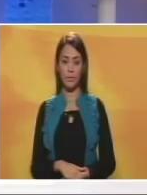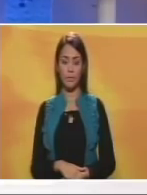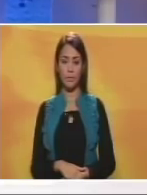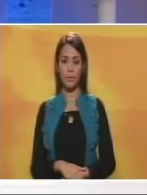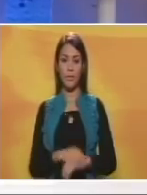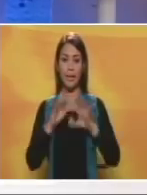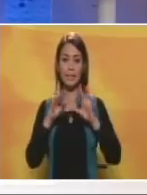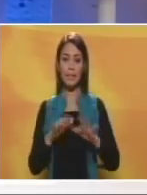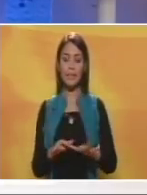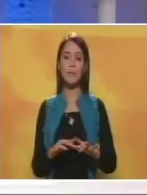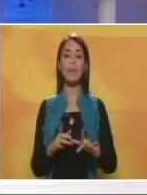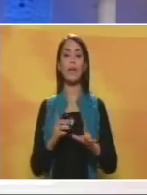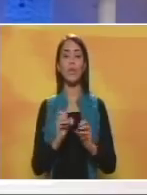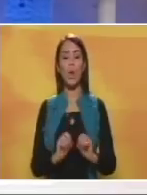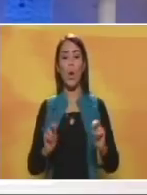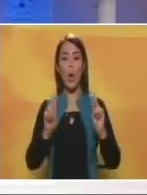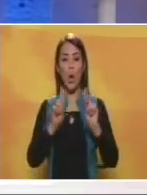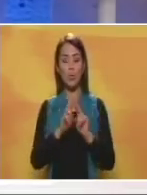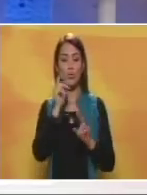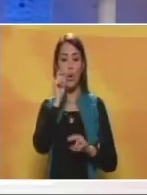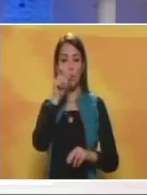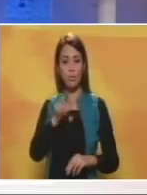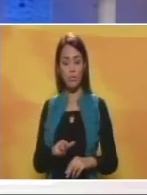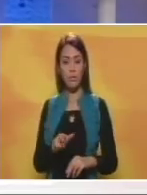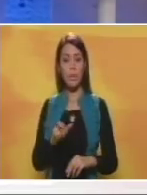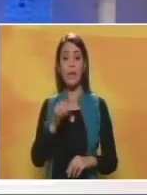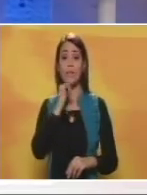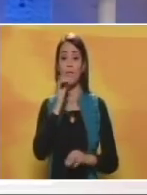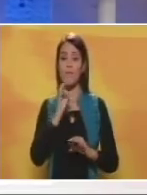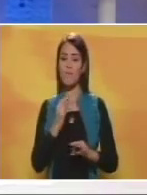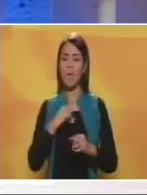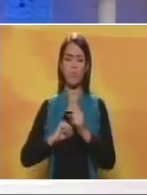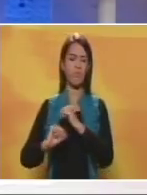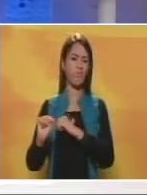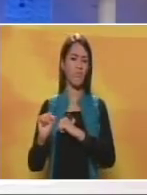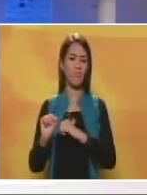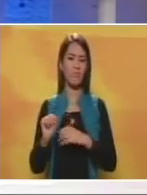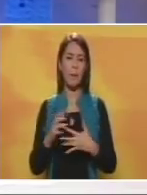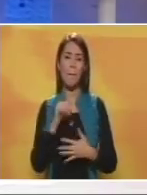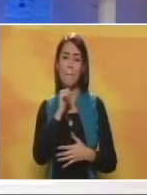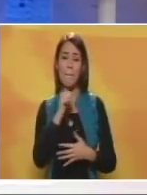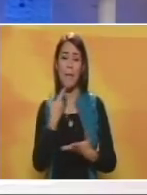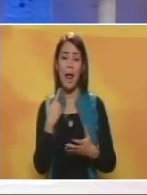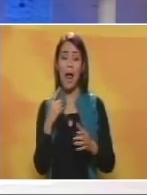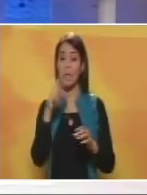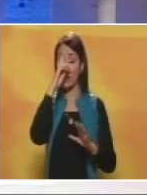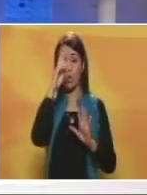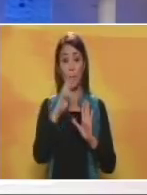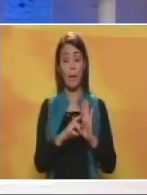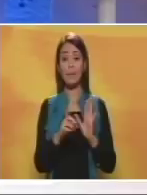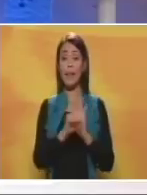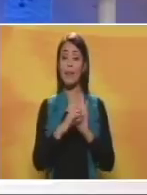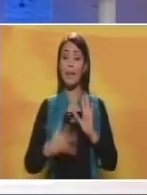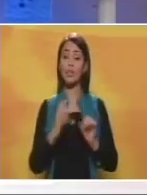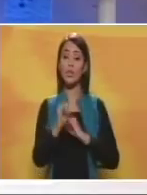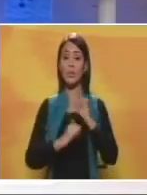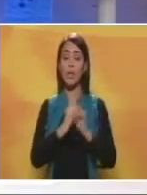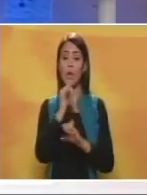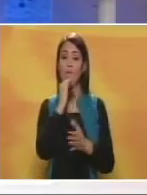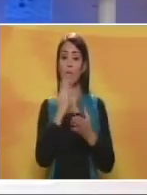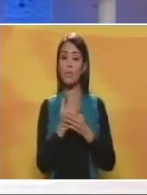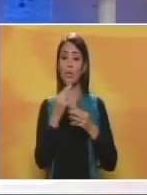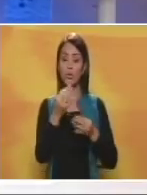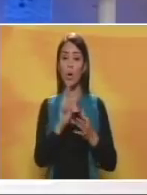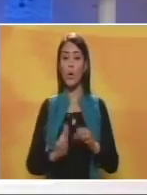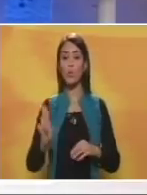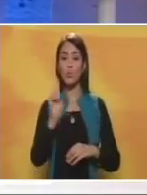El secretario general de la ONU, Antonio Guterres, calificó de aberrante una clara violación del derecho internacional los informes sobre el presunto